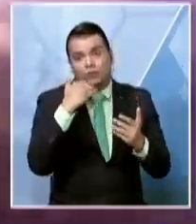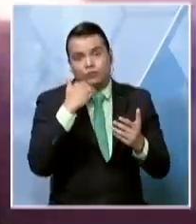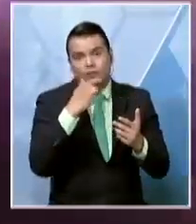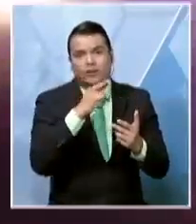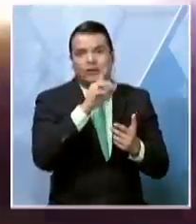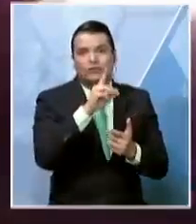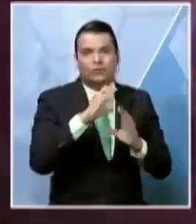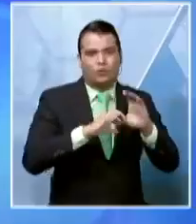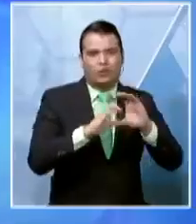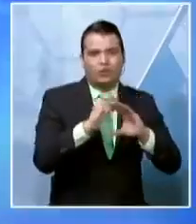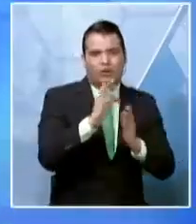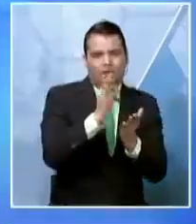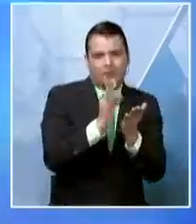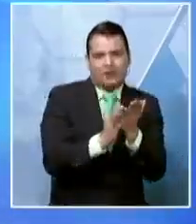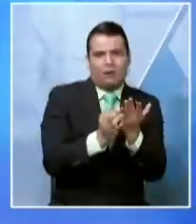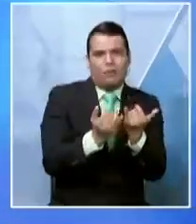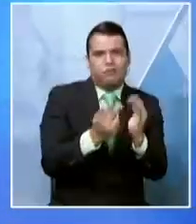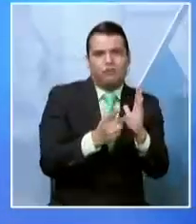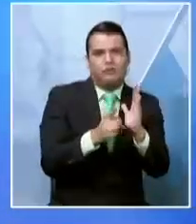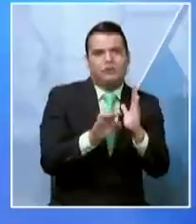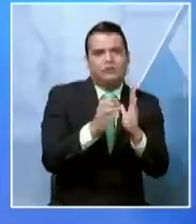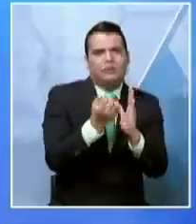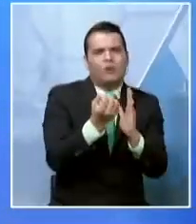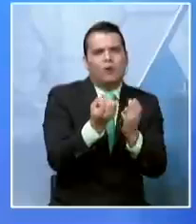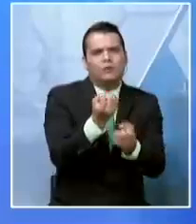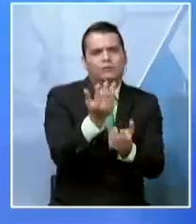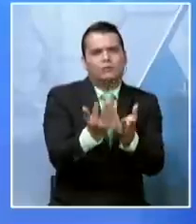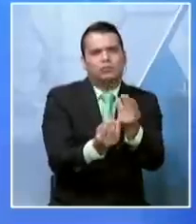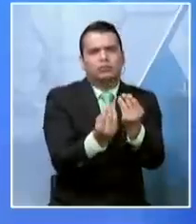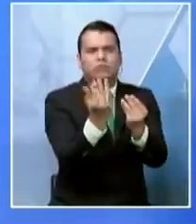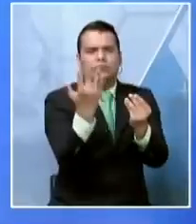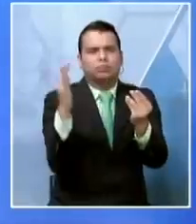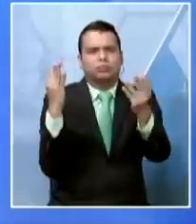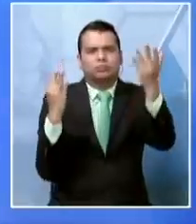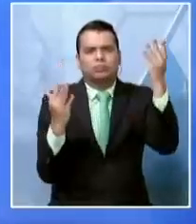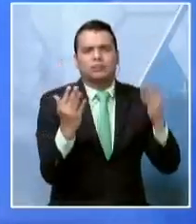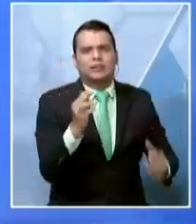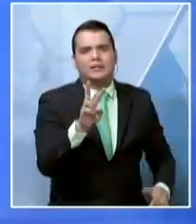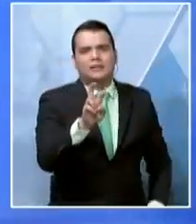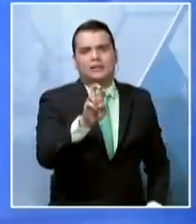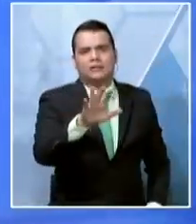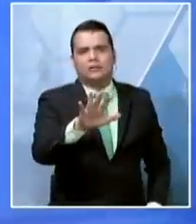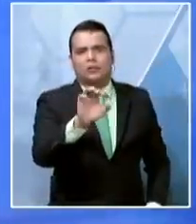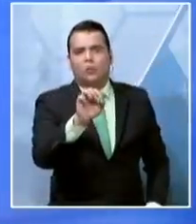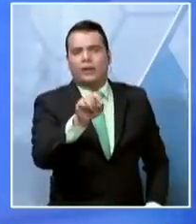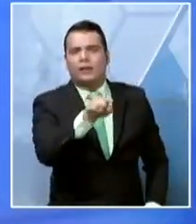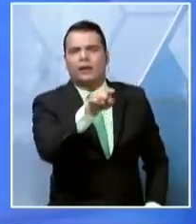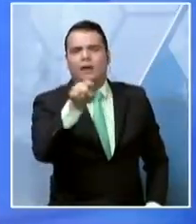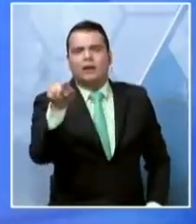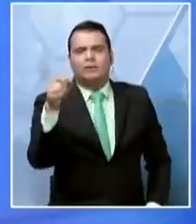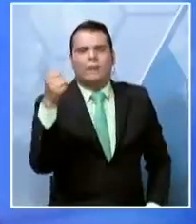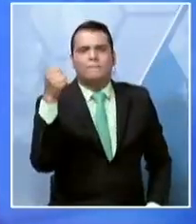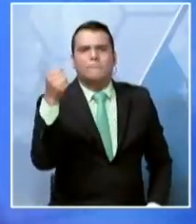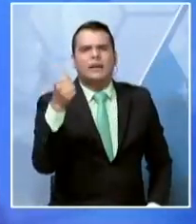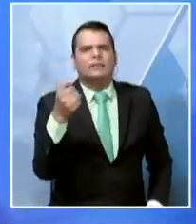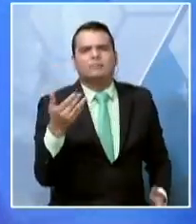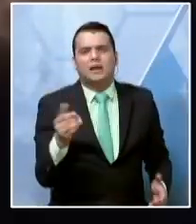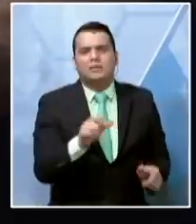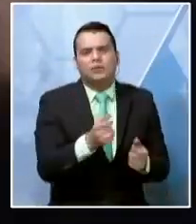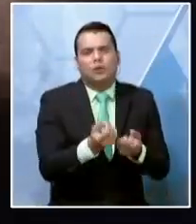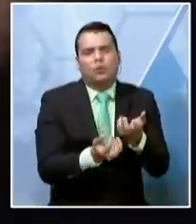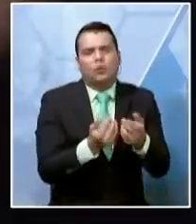del Cauca, en 2019, fueron atendidos 750 incendios forestales, la mayor parte generados